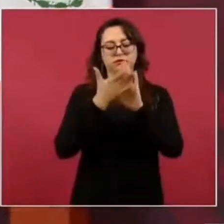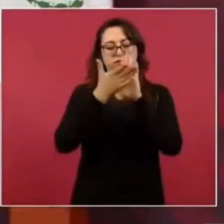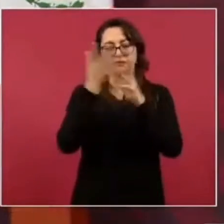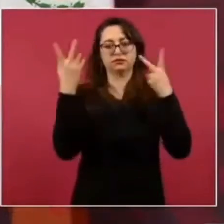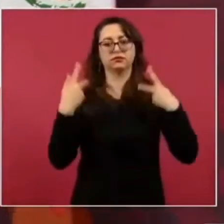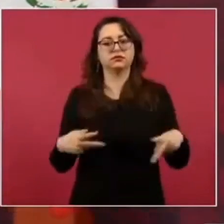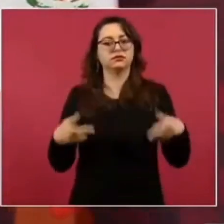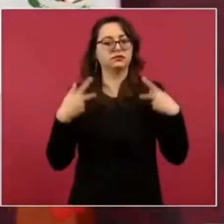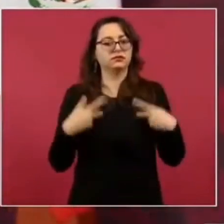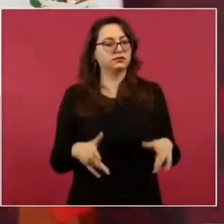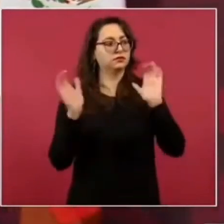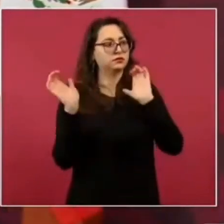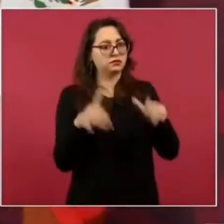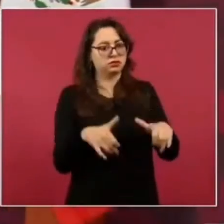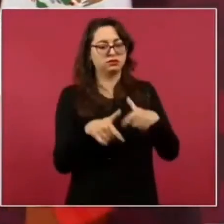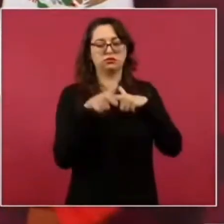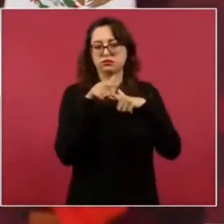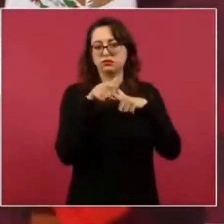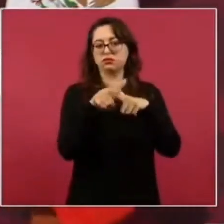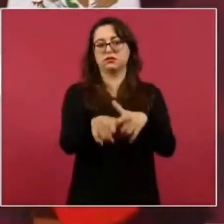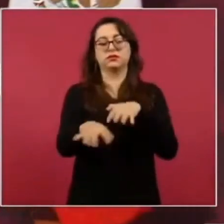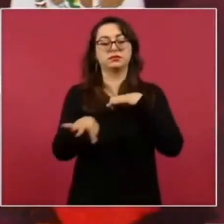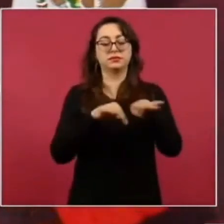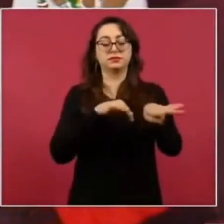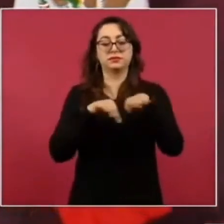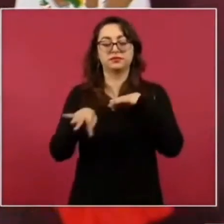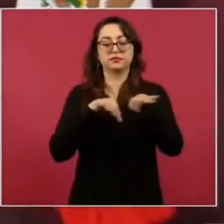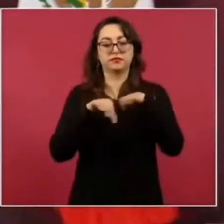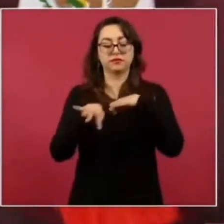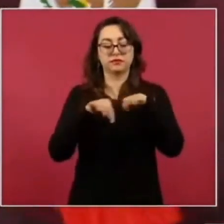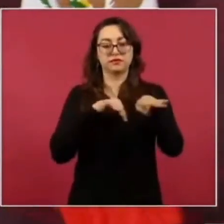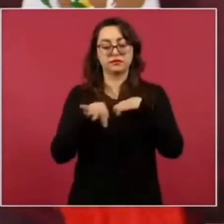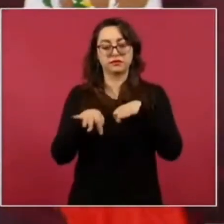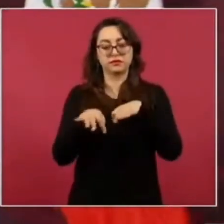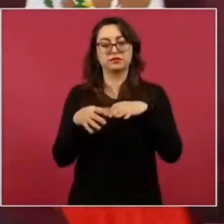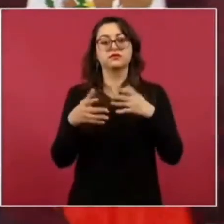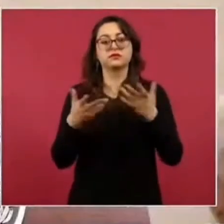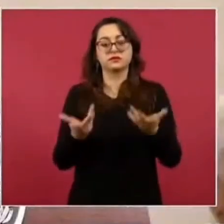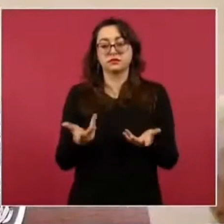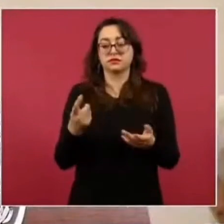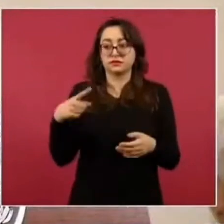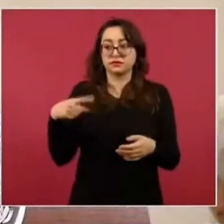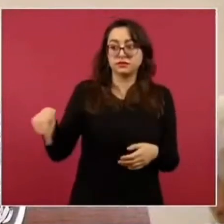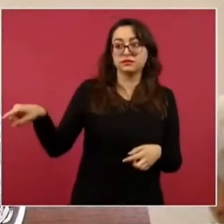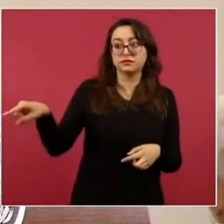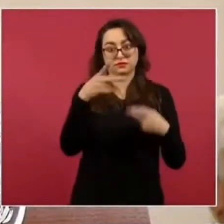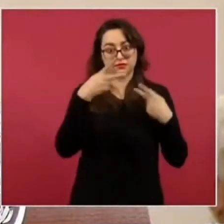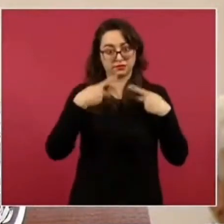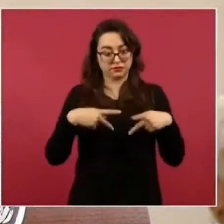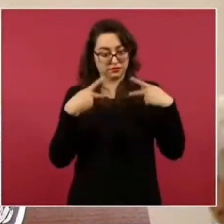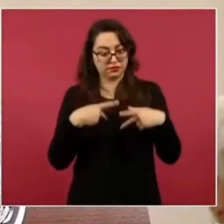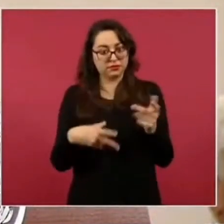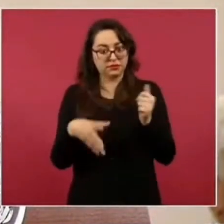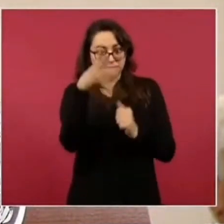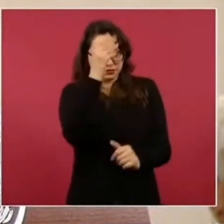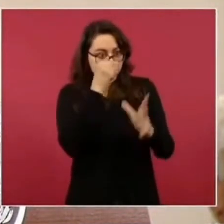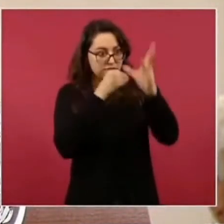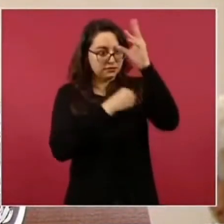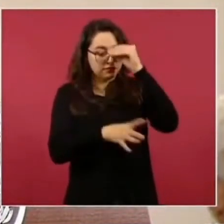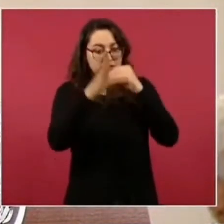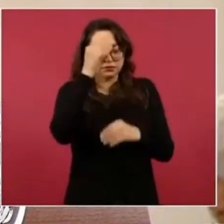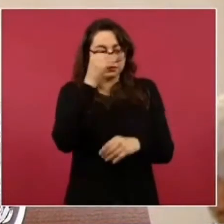creando empleos y que se vayan también especializando los